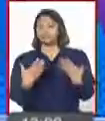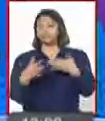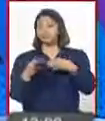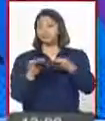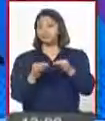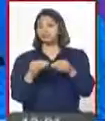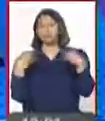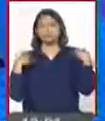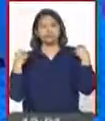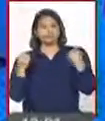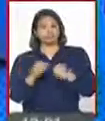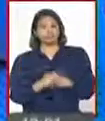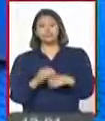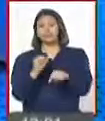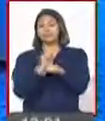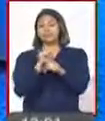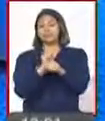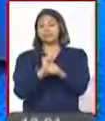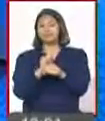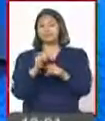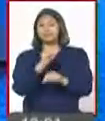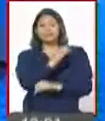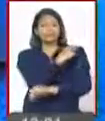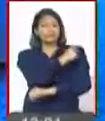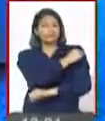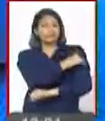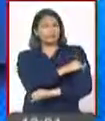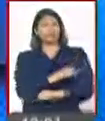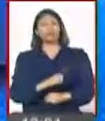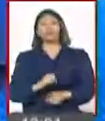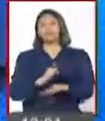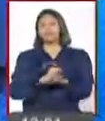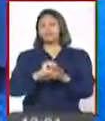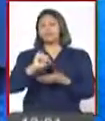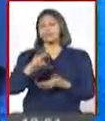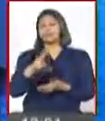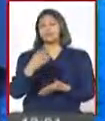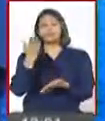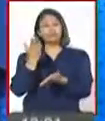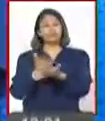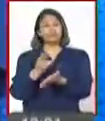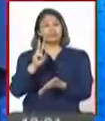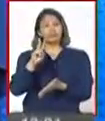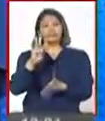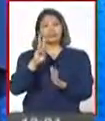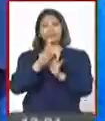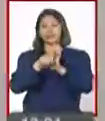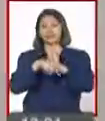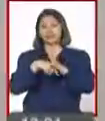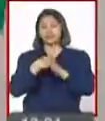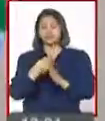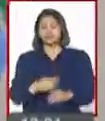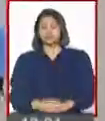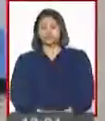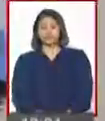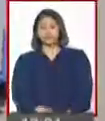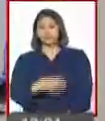Hablamos ahora del sector salud porque trabajadores del Hospital San Juan de Dios establecieron un paro de 24 horas.